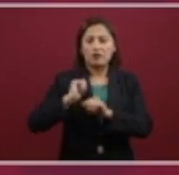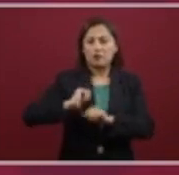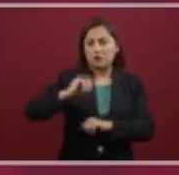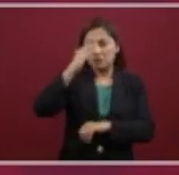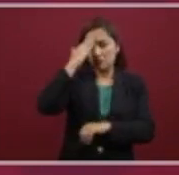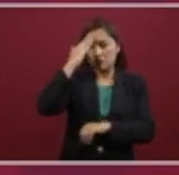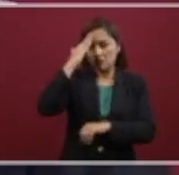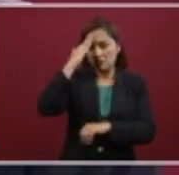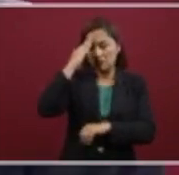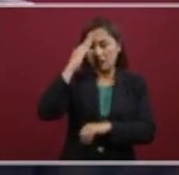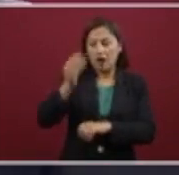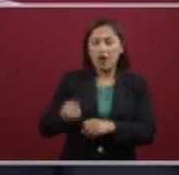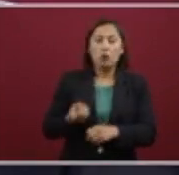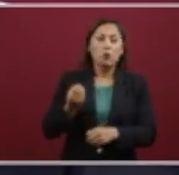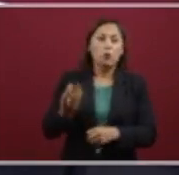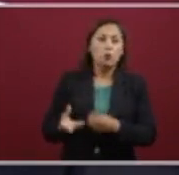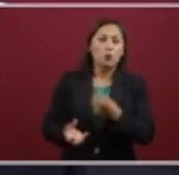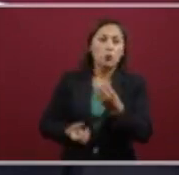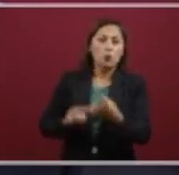cedemos en eso,